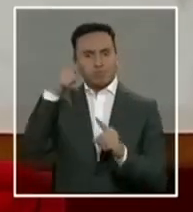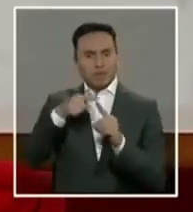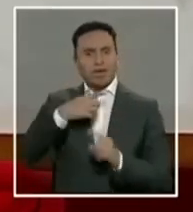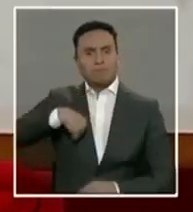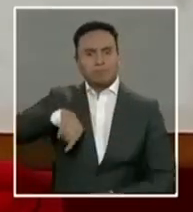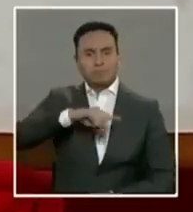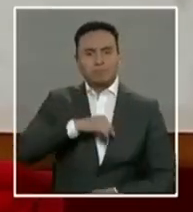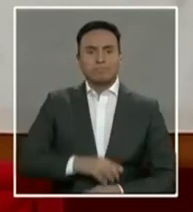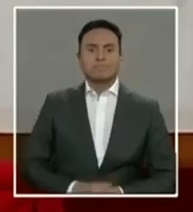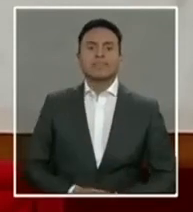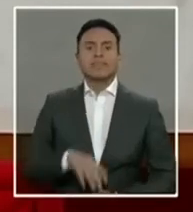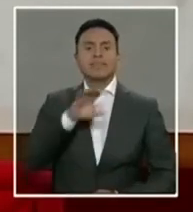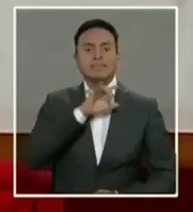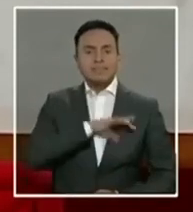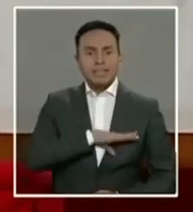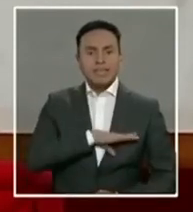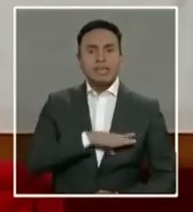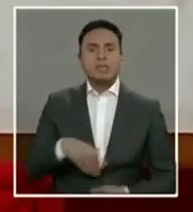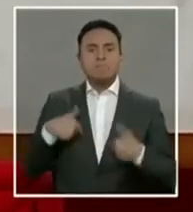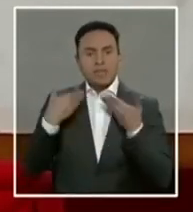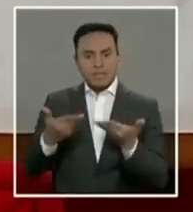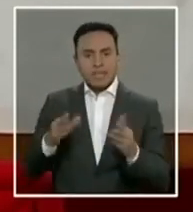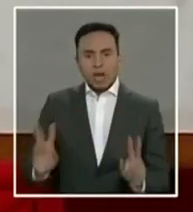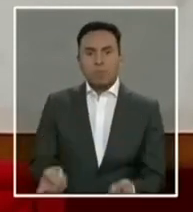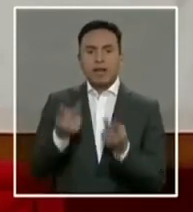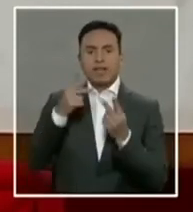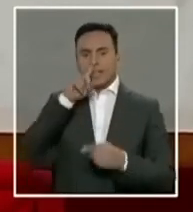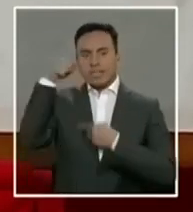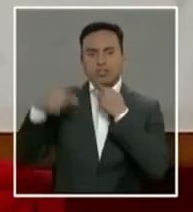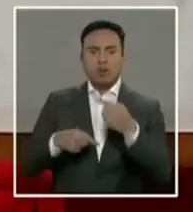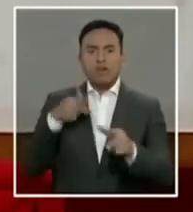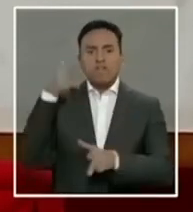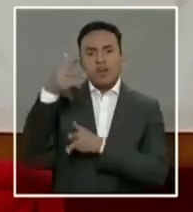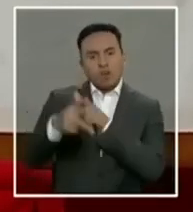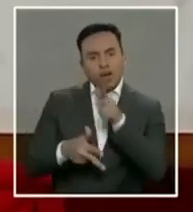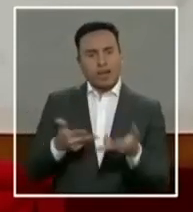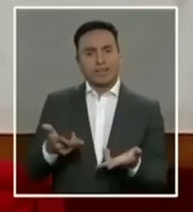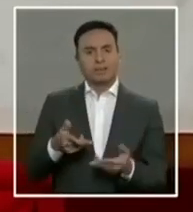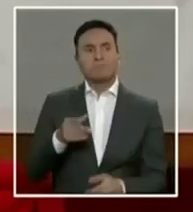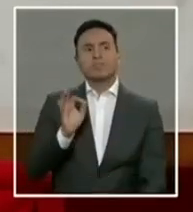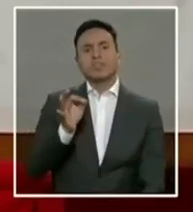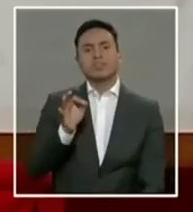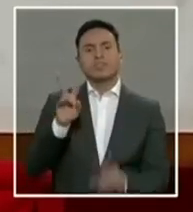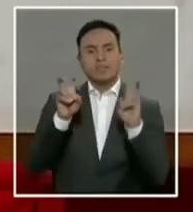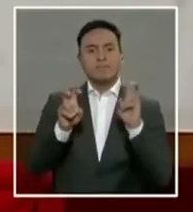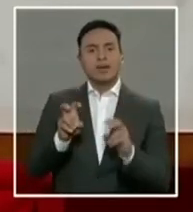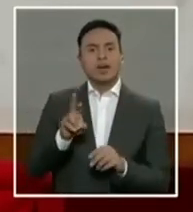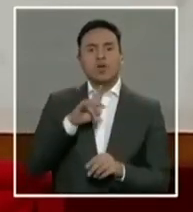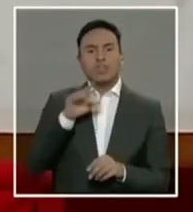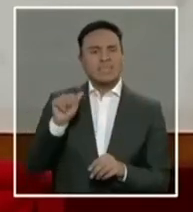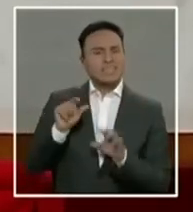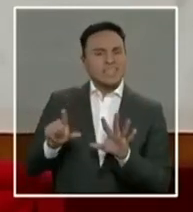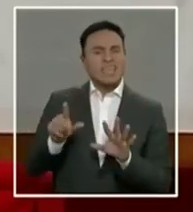buscamos. Chile merece recuperar su tradición ferroviaria. Por cierto, el tema de la Ruta 7 está incluido dentro de nuestra propuesta.